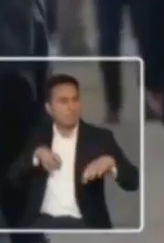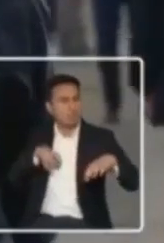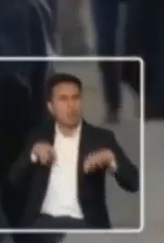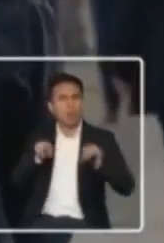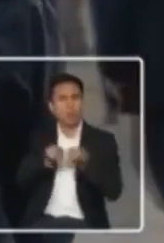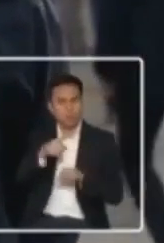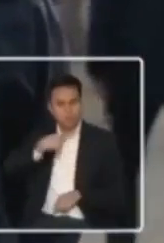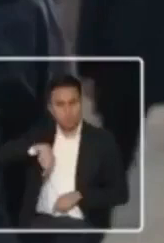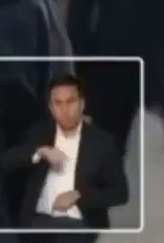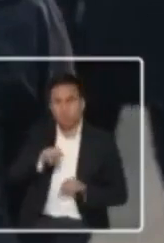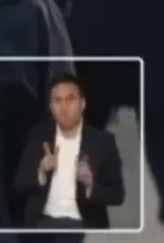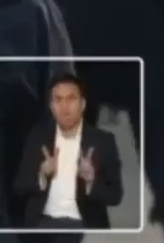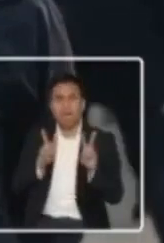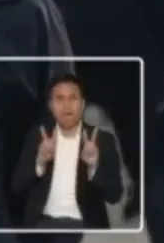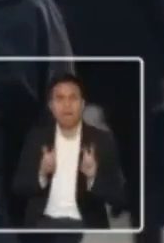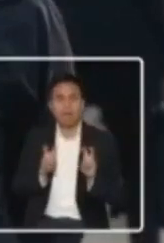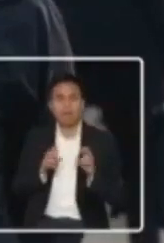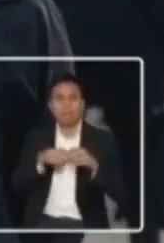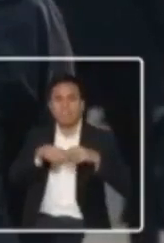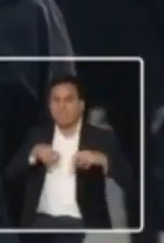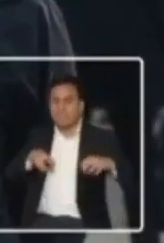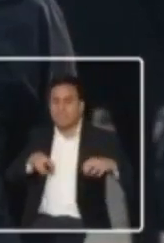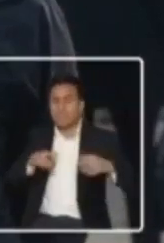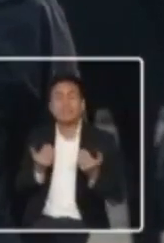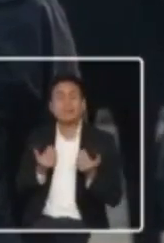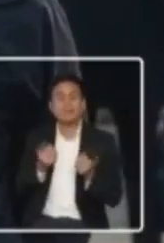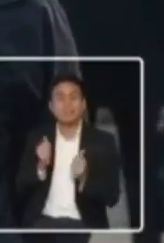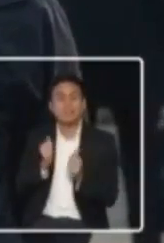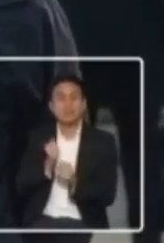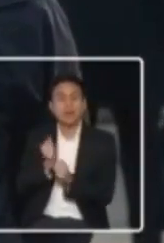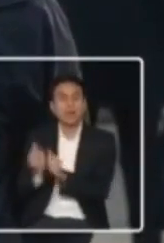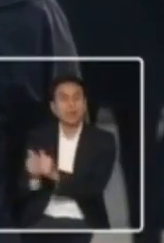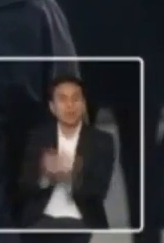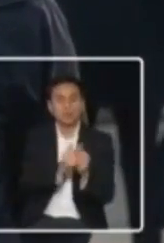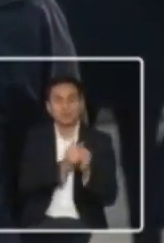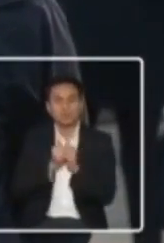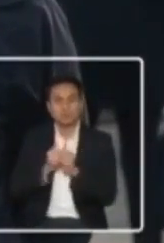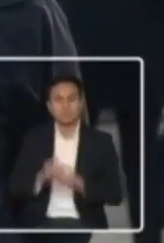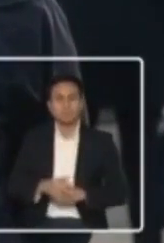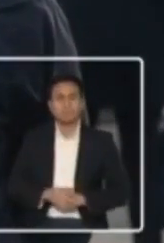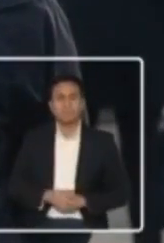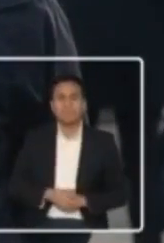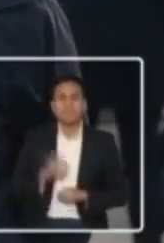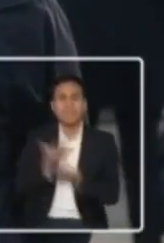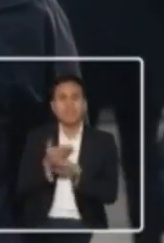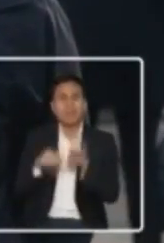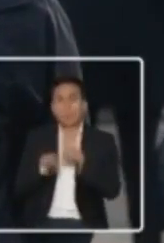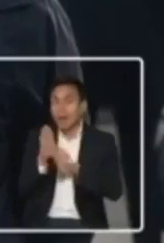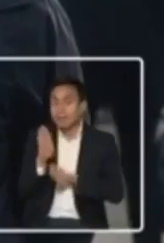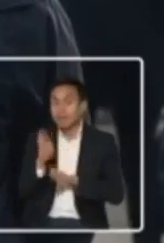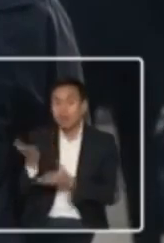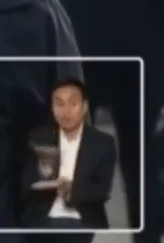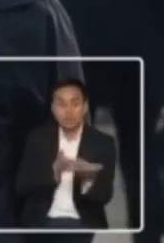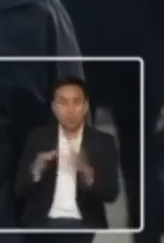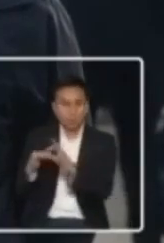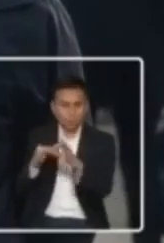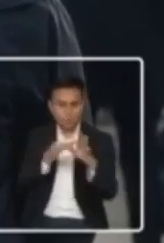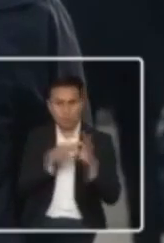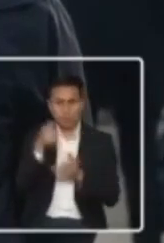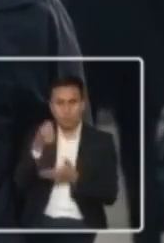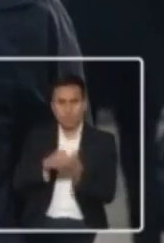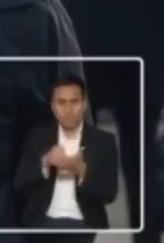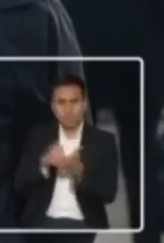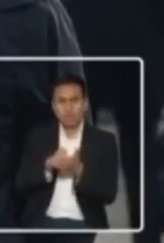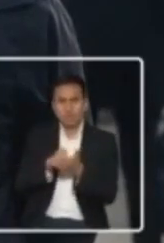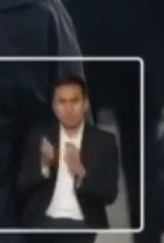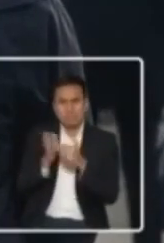o abrir entre nosotros algo que nos divida, cuando lo que necesitamos es trabajar juntos. pidiendo mayor colaboración, que estén todos unidos luchando contra lo que